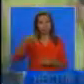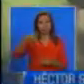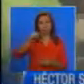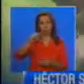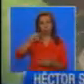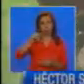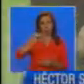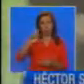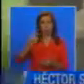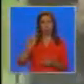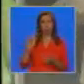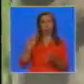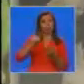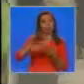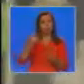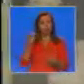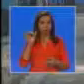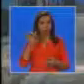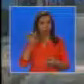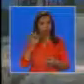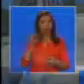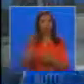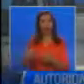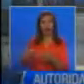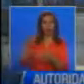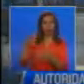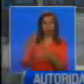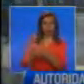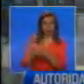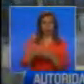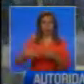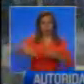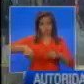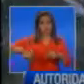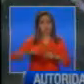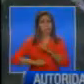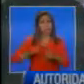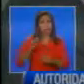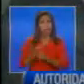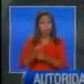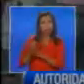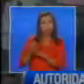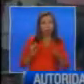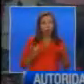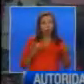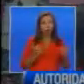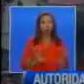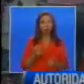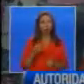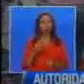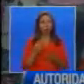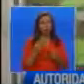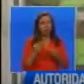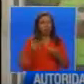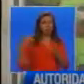flota. Desde enero hasta septiembre de este año hubo 28.893 accidentes y la cifra de fallecidos en las